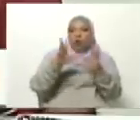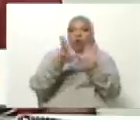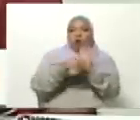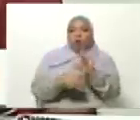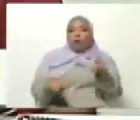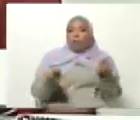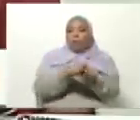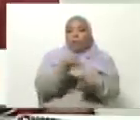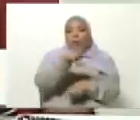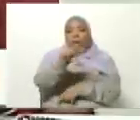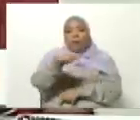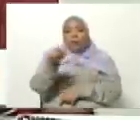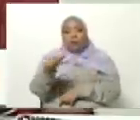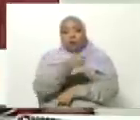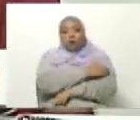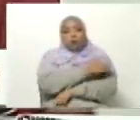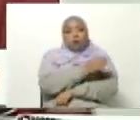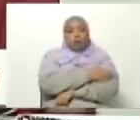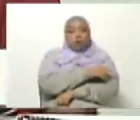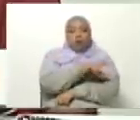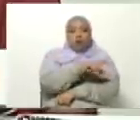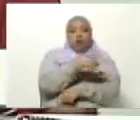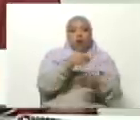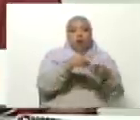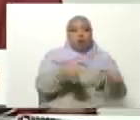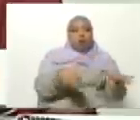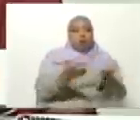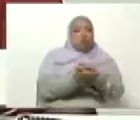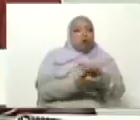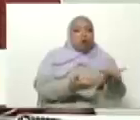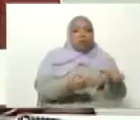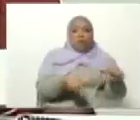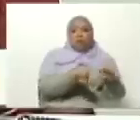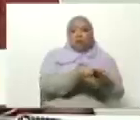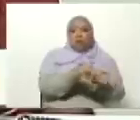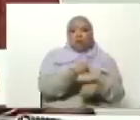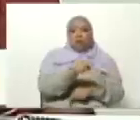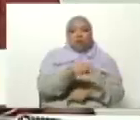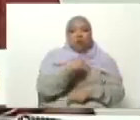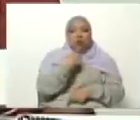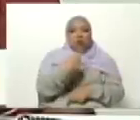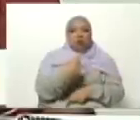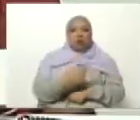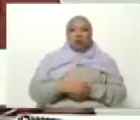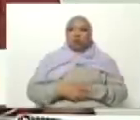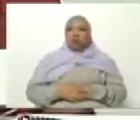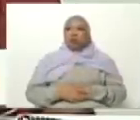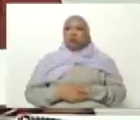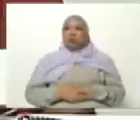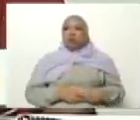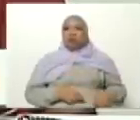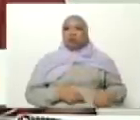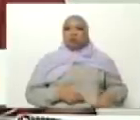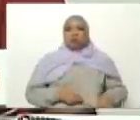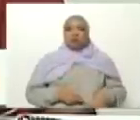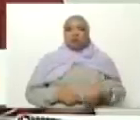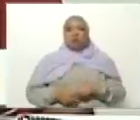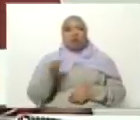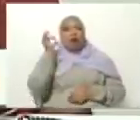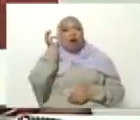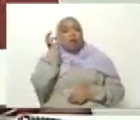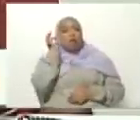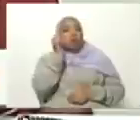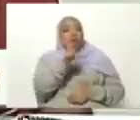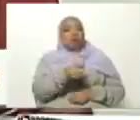De la señora María Corina, que arregle su problema con la oposición. Ella ahí no gana nada. Ella va a unas primarias en la oposición y